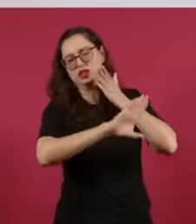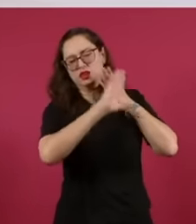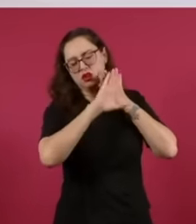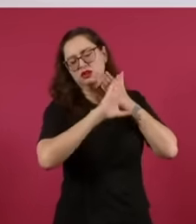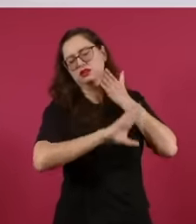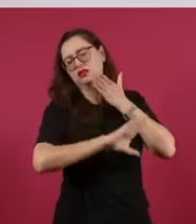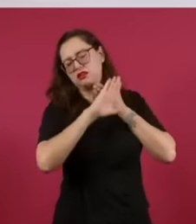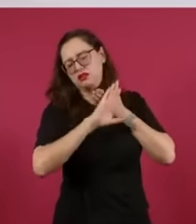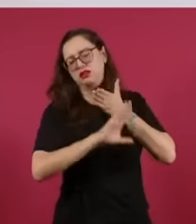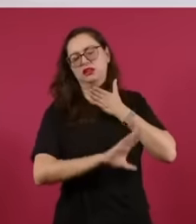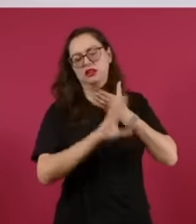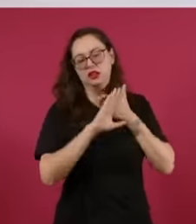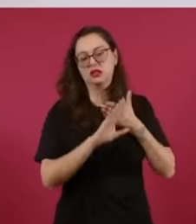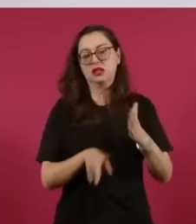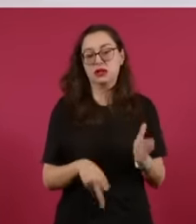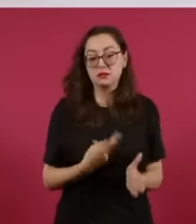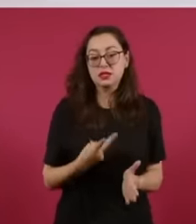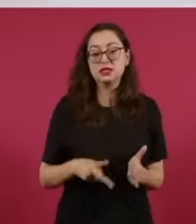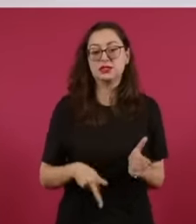constantemente,